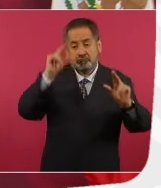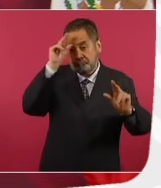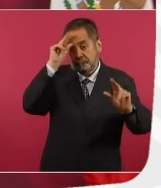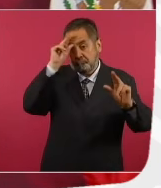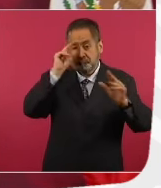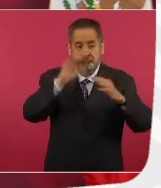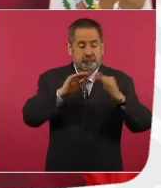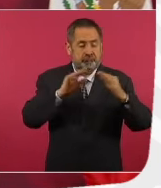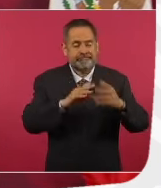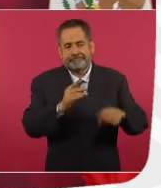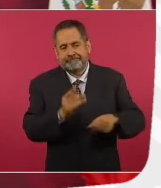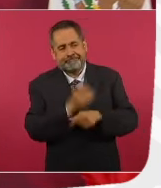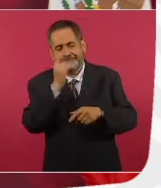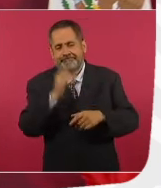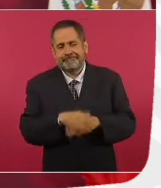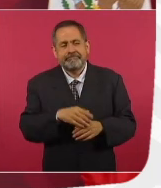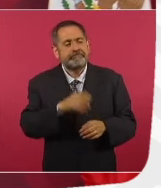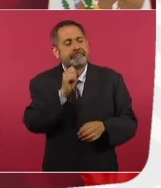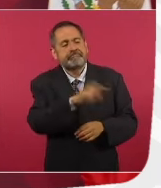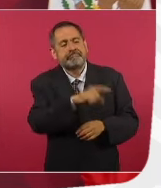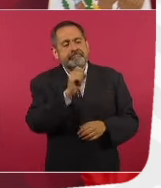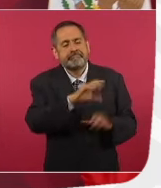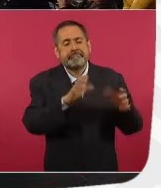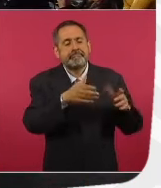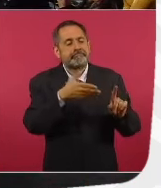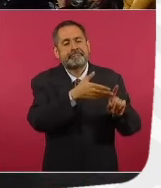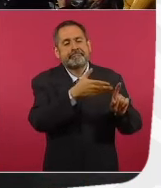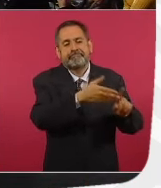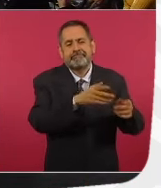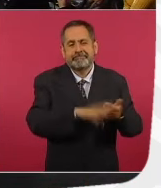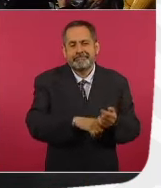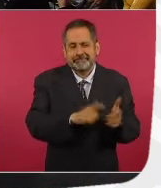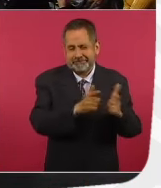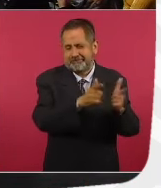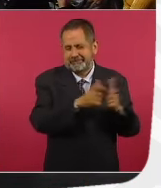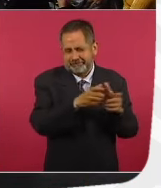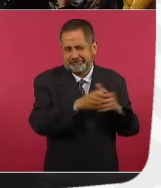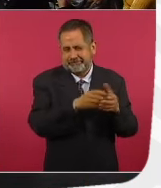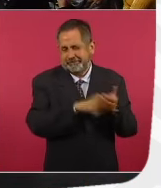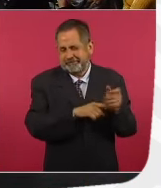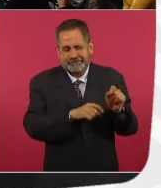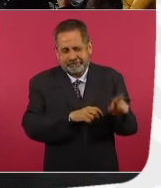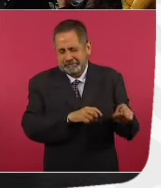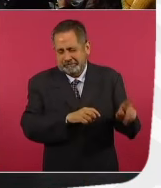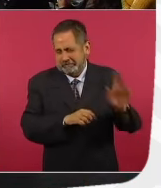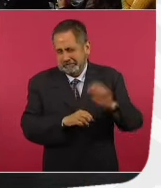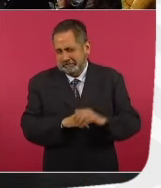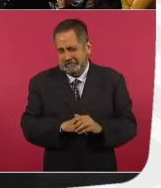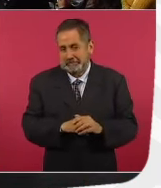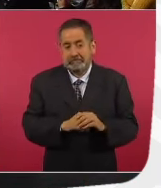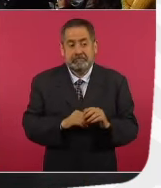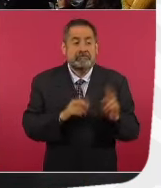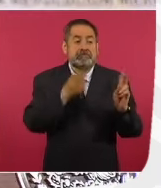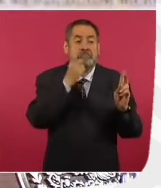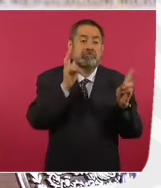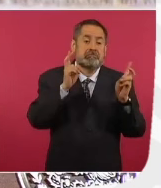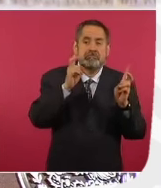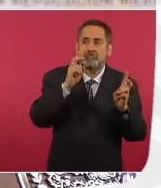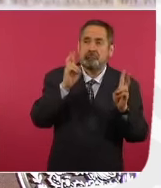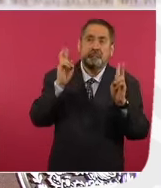este eran los favoritos es uno de los grupos no de los intelectuales